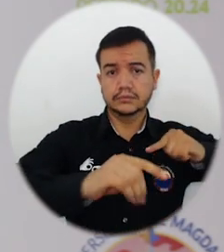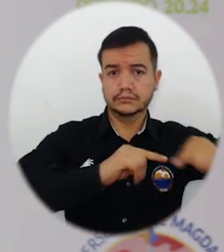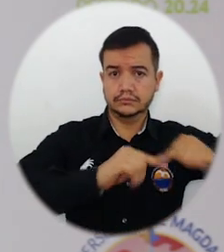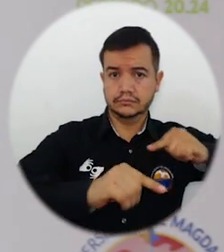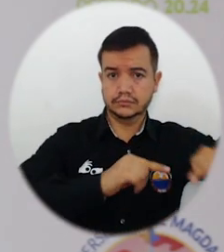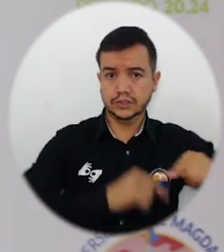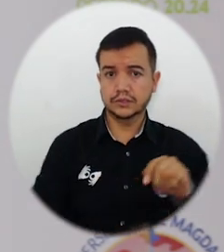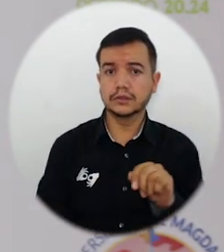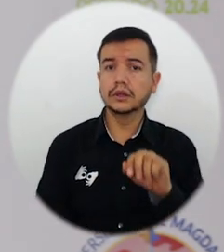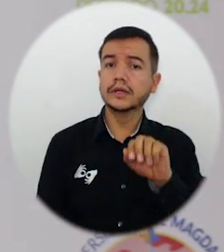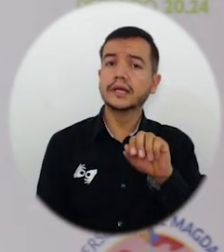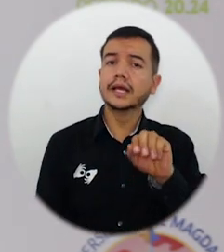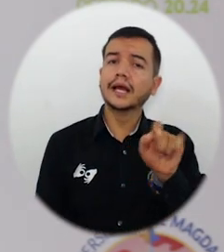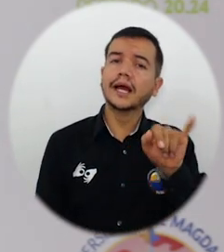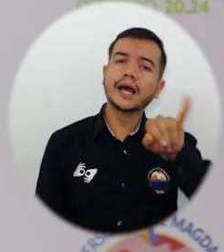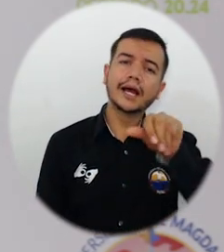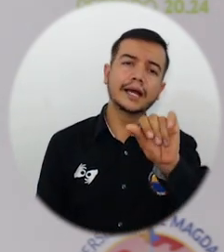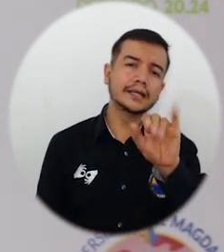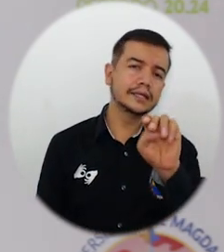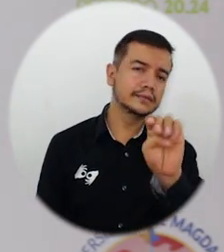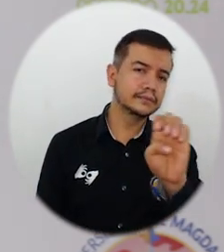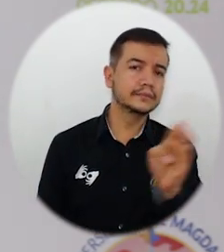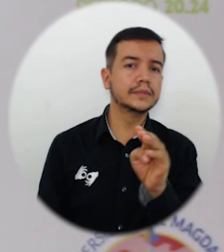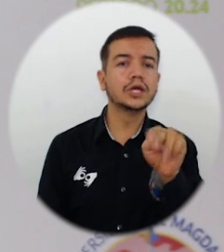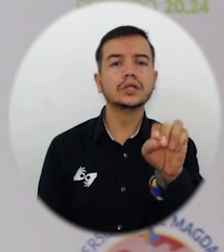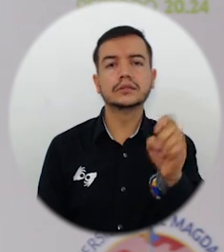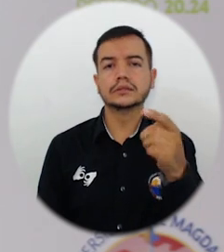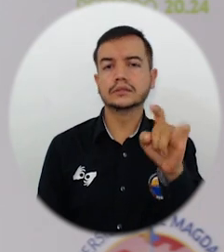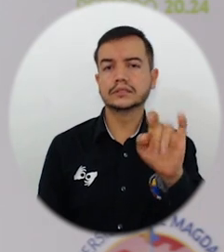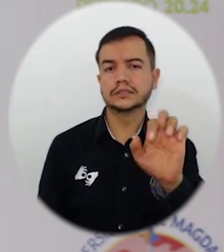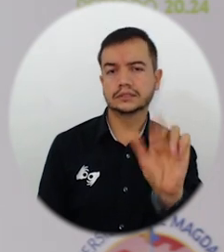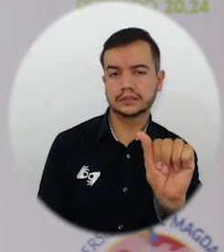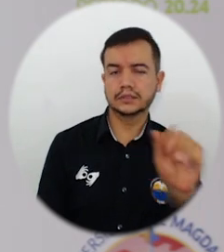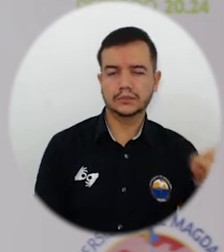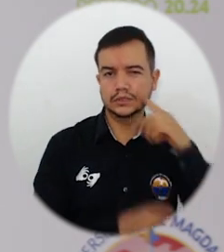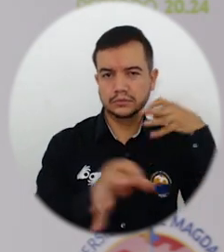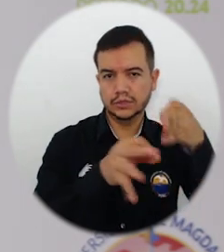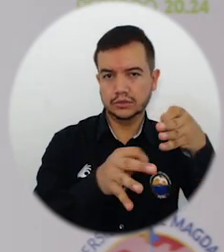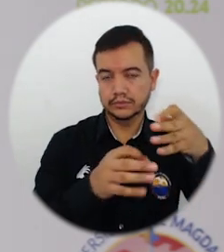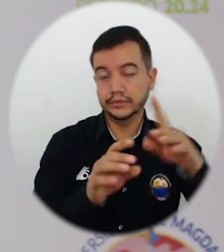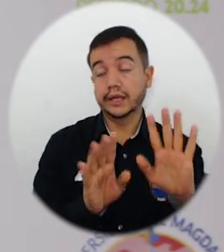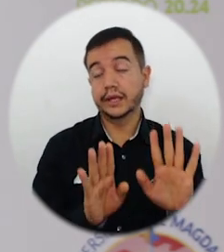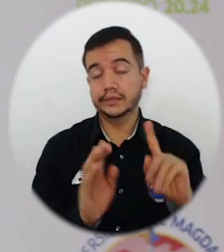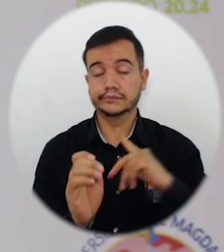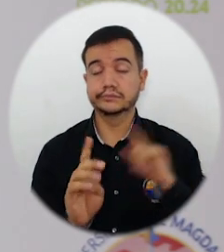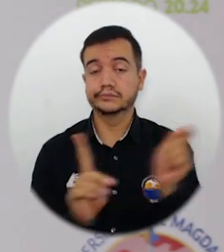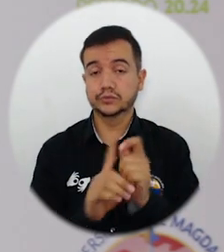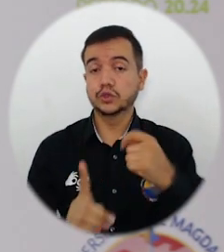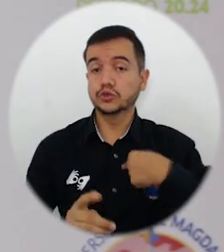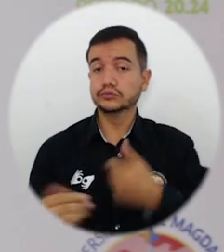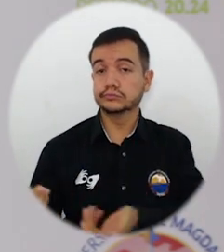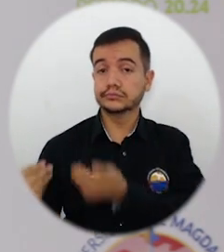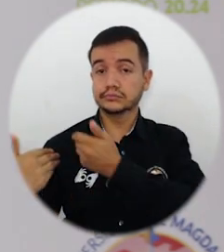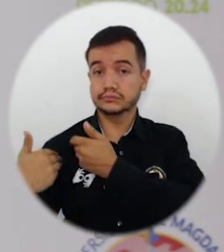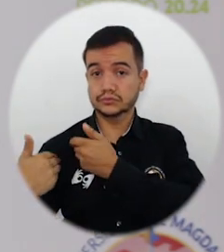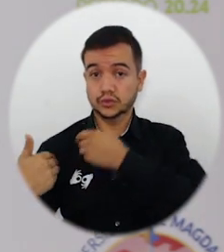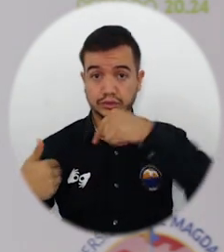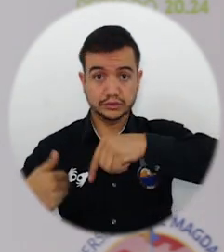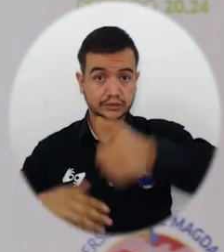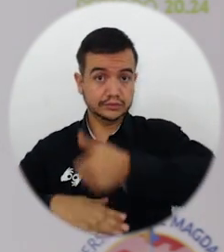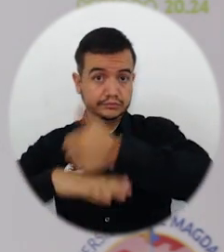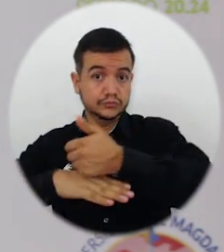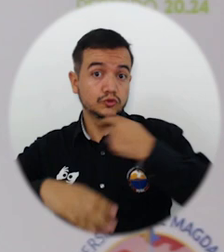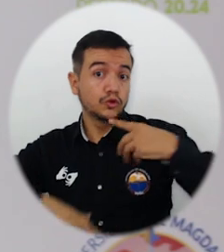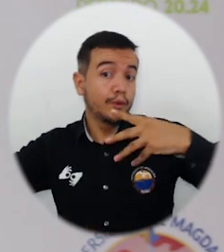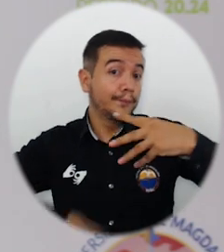vicerrector administrativo, el ingeniero Jaime Noguera, pues sí quisiera, como máximo responsable de esta casa de estudios,